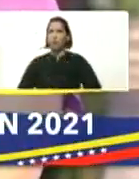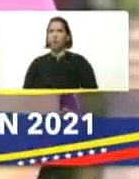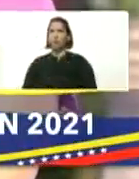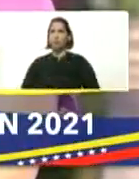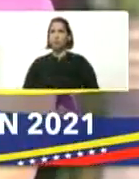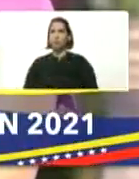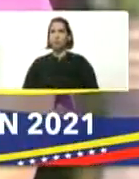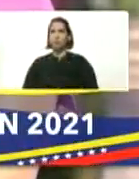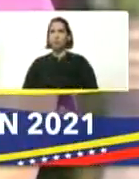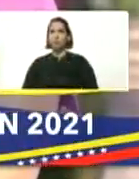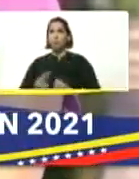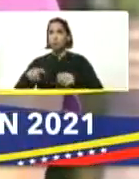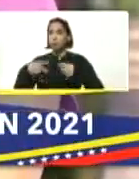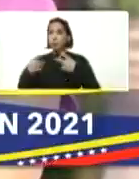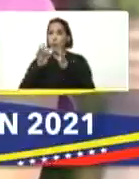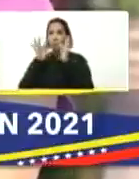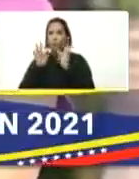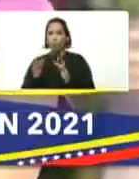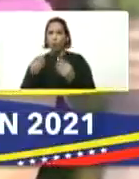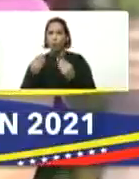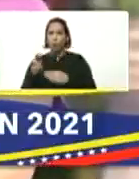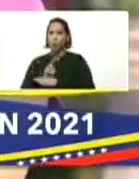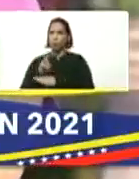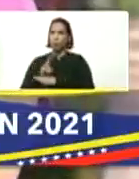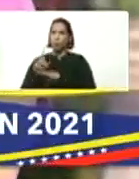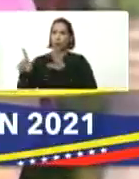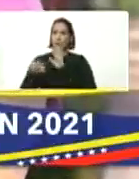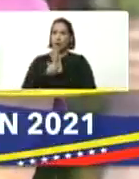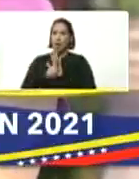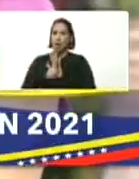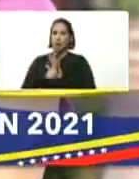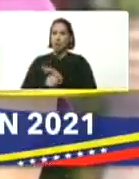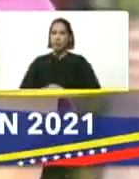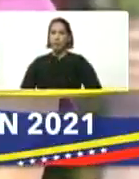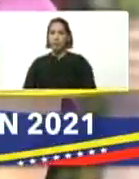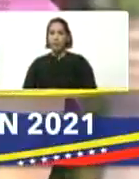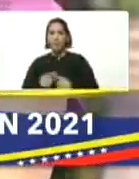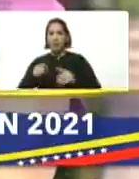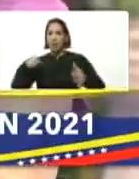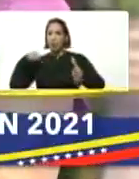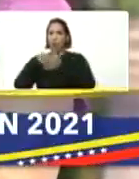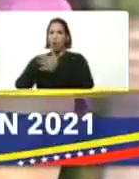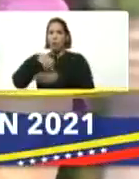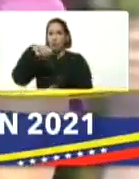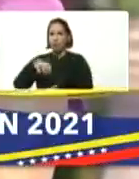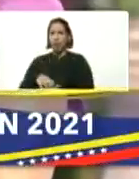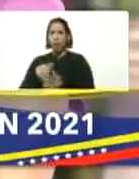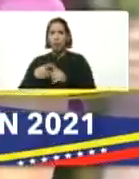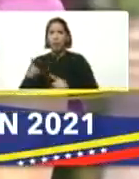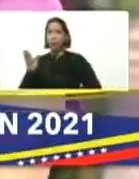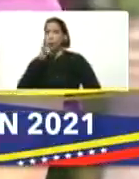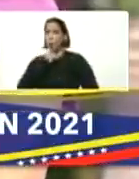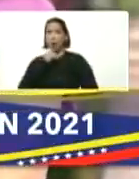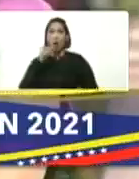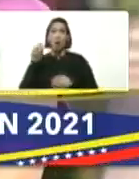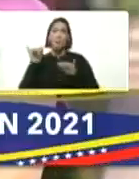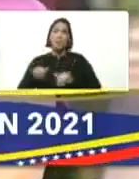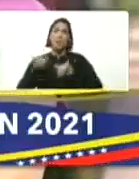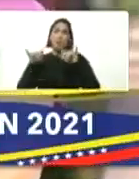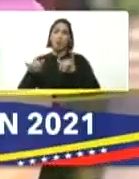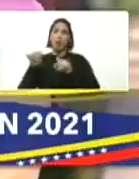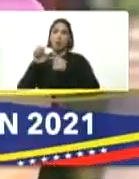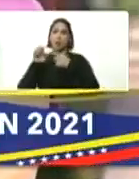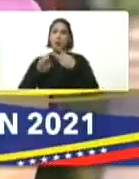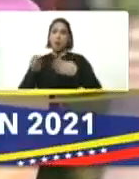tanto novedosa en las formas, usando la ley para dar unos golpes de Estado, pero que no deja de ser la misma estrategia contra